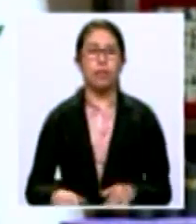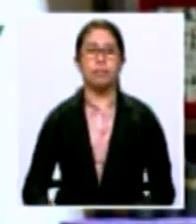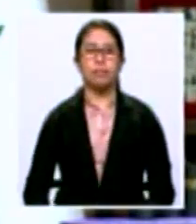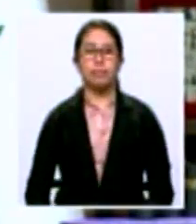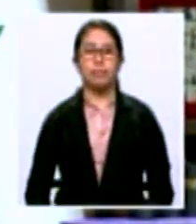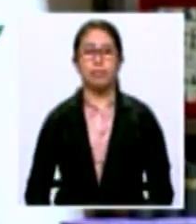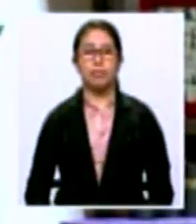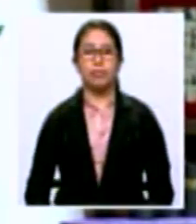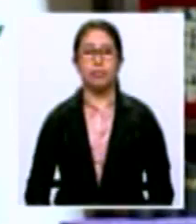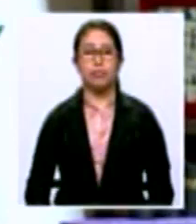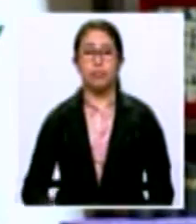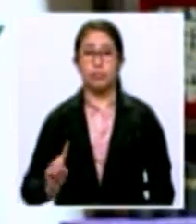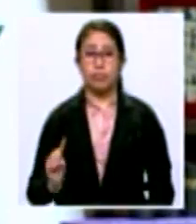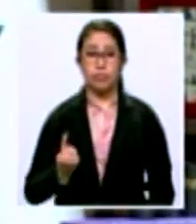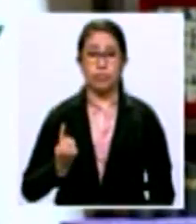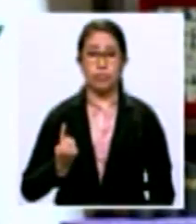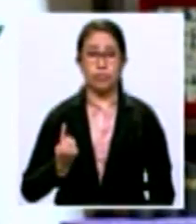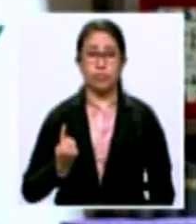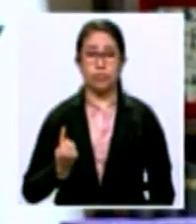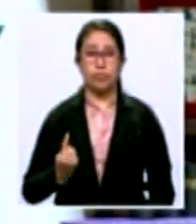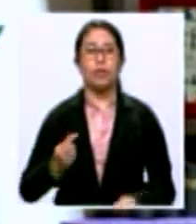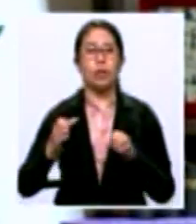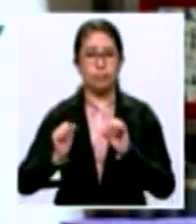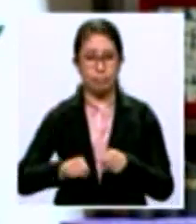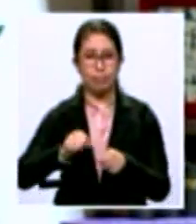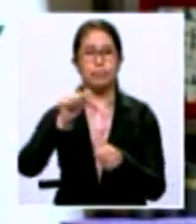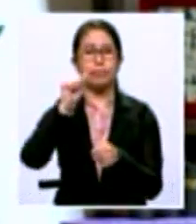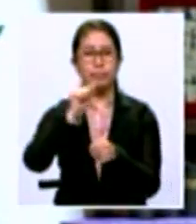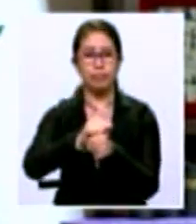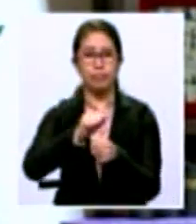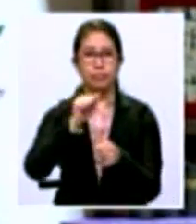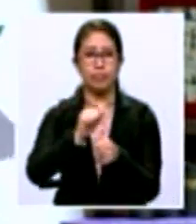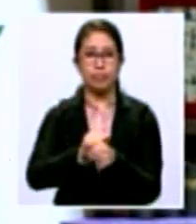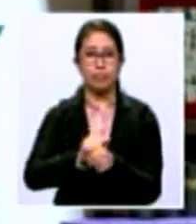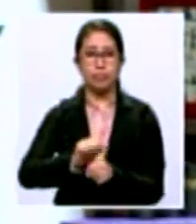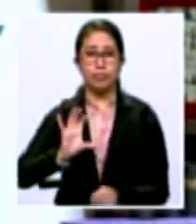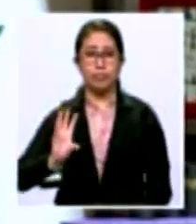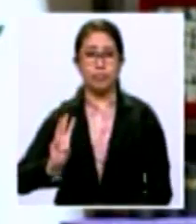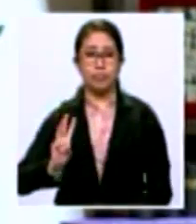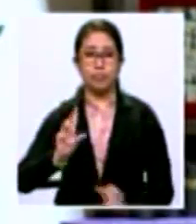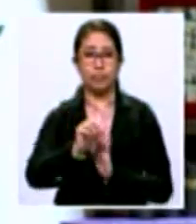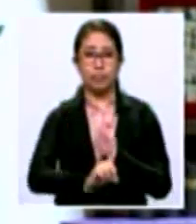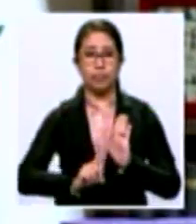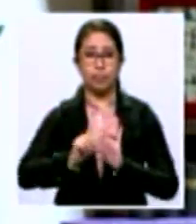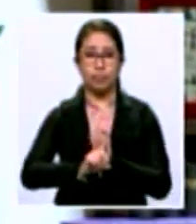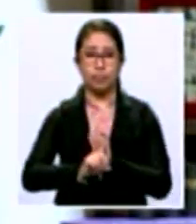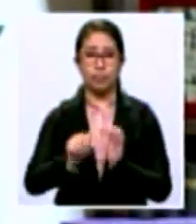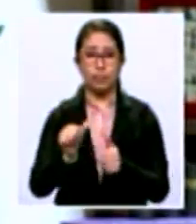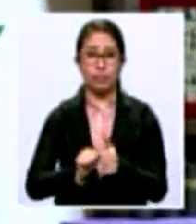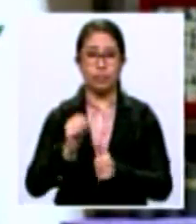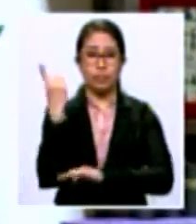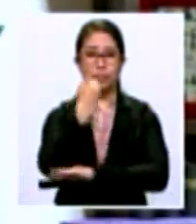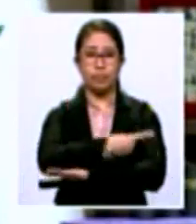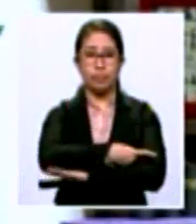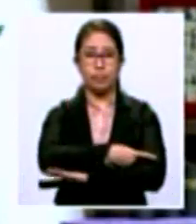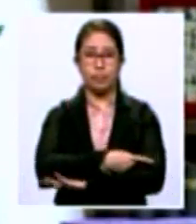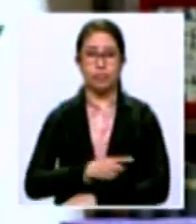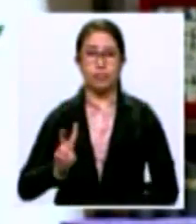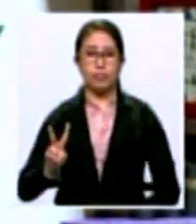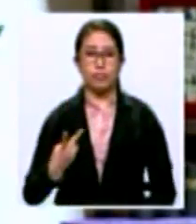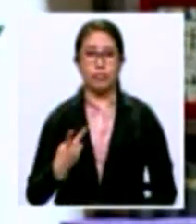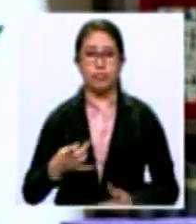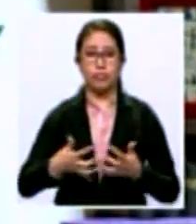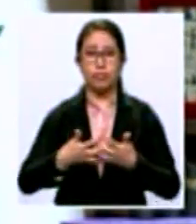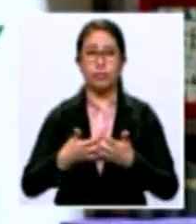siguiente manera. Número 1, se podrá trabajar 6 horas al día. Número 2, las